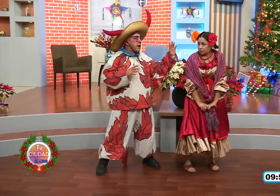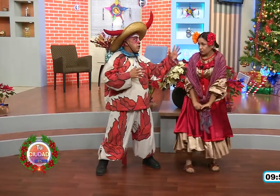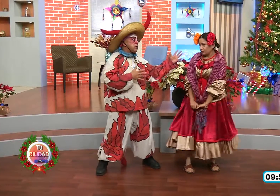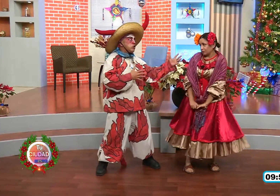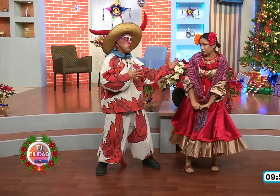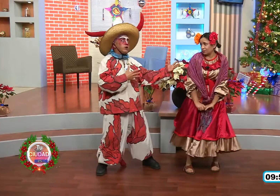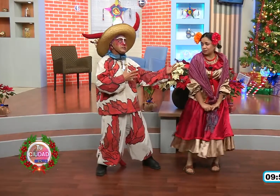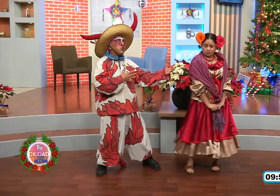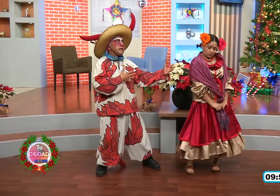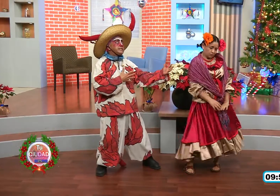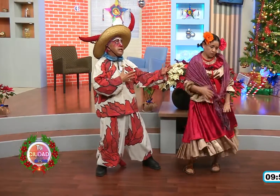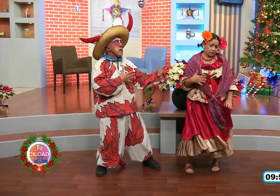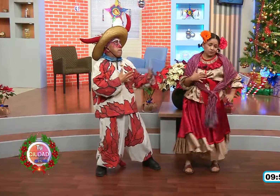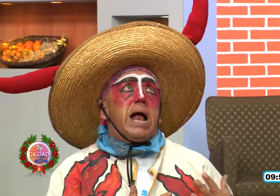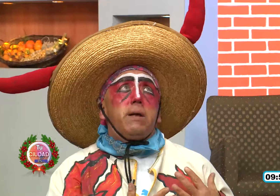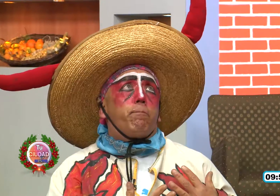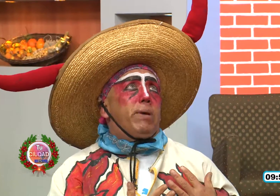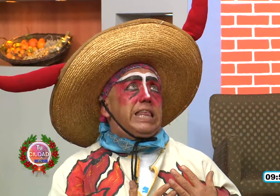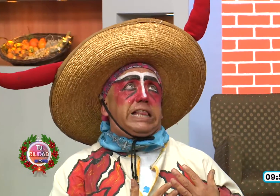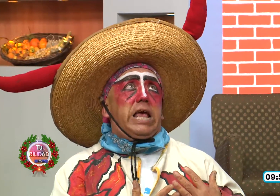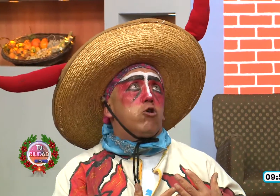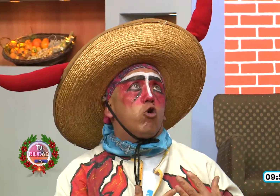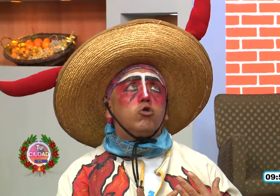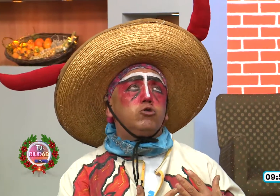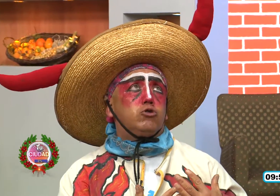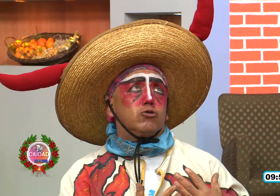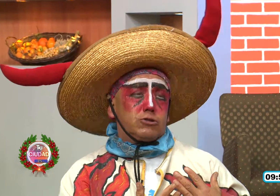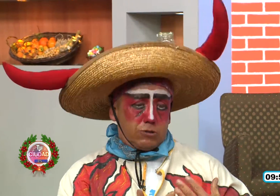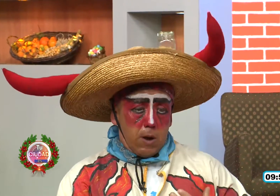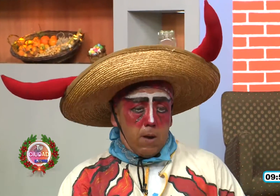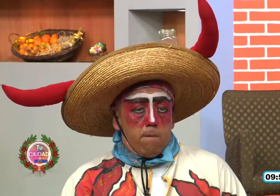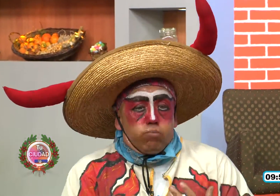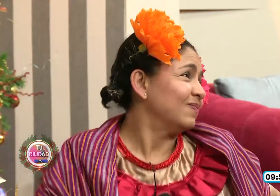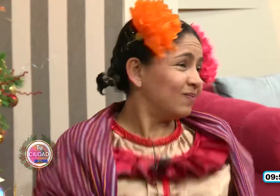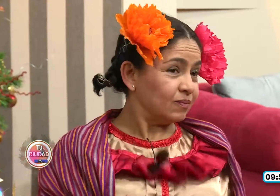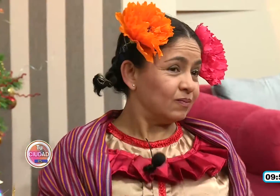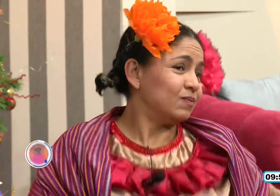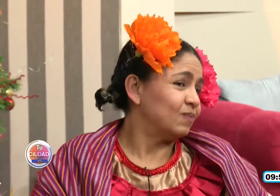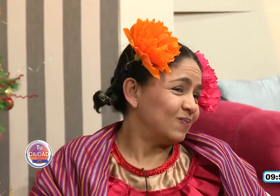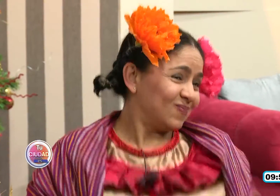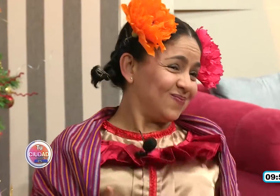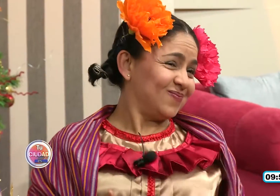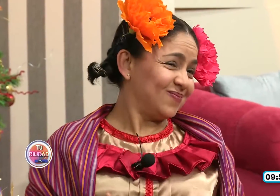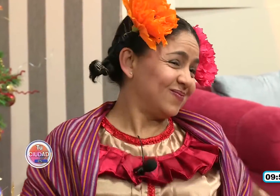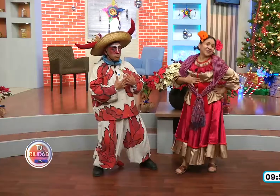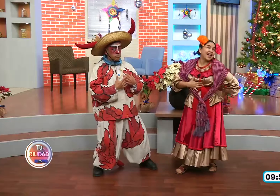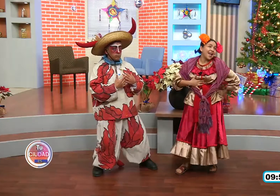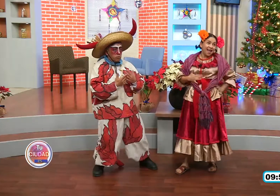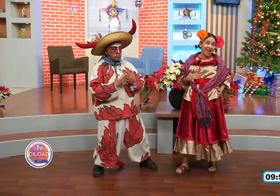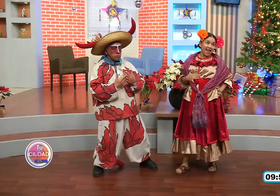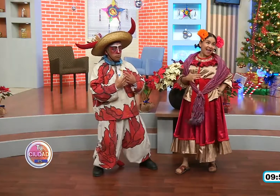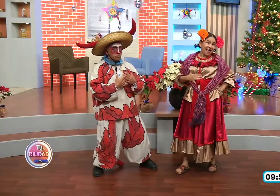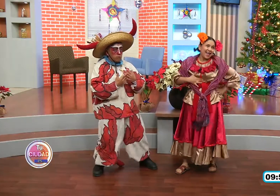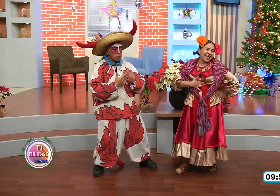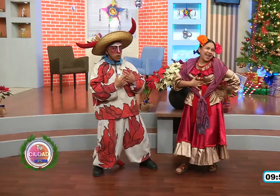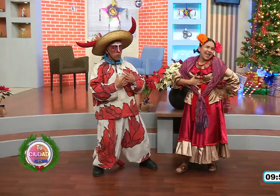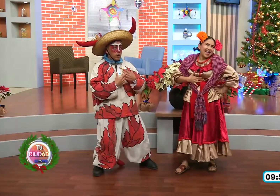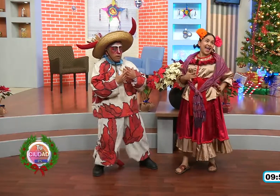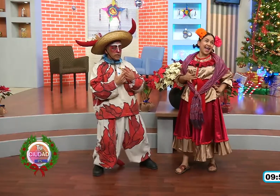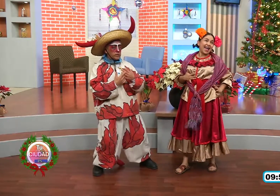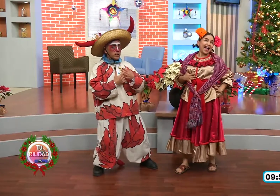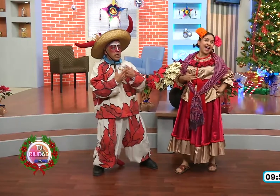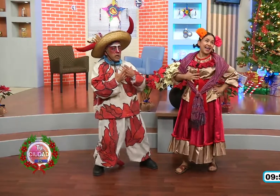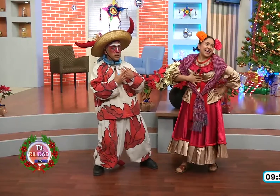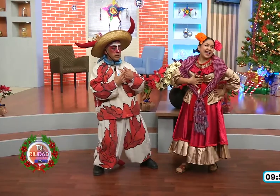Y deja que nuestros corazones palpiten juntos. Pum, pum, pum, pum, pum,